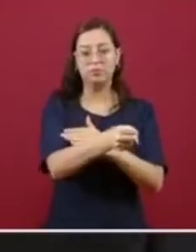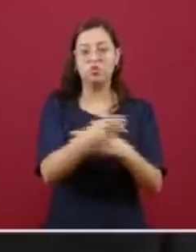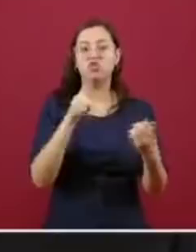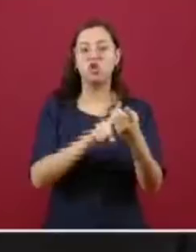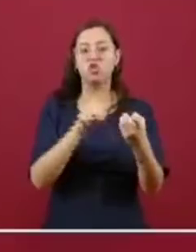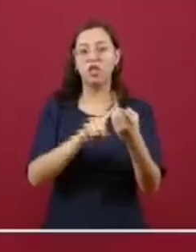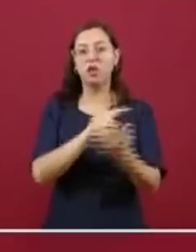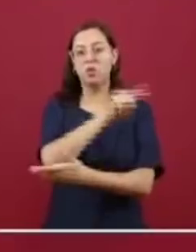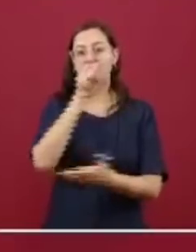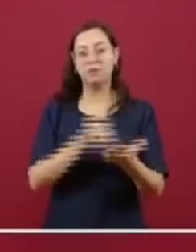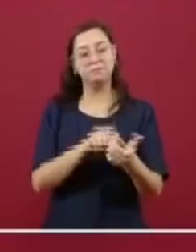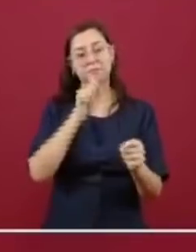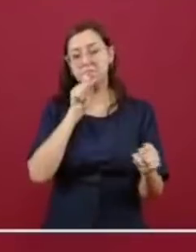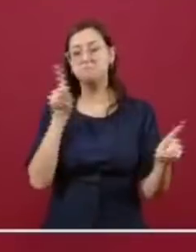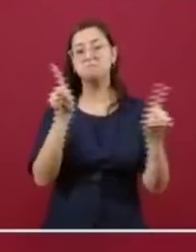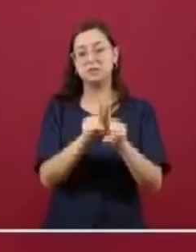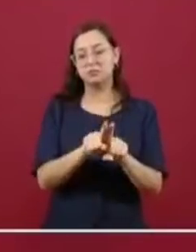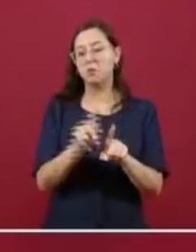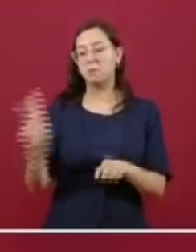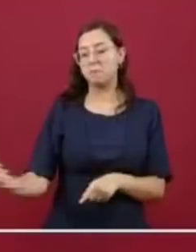isla como